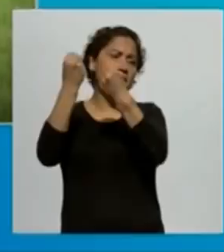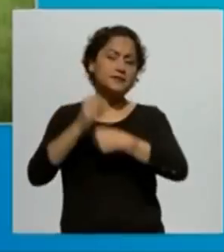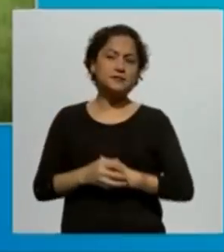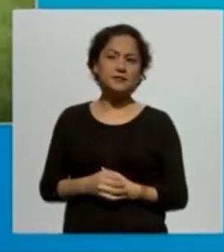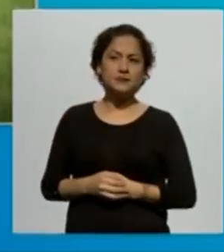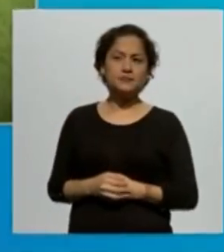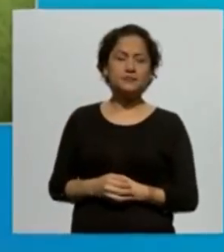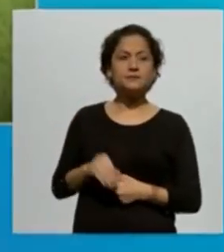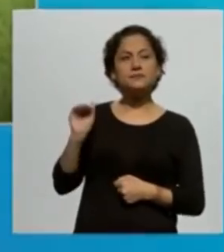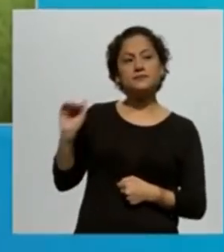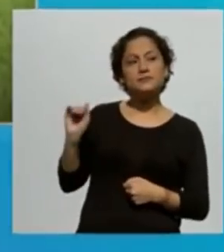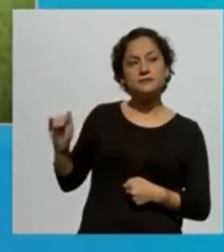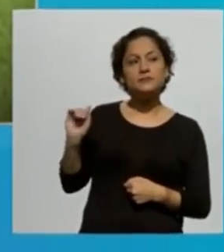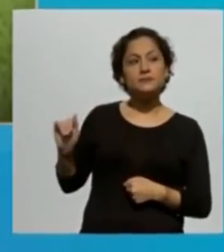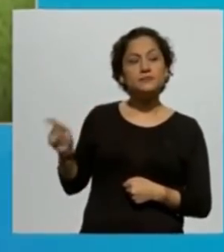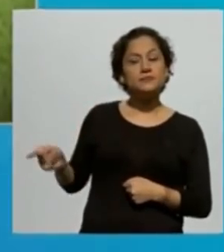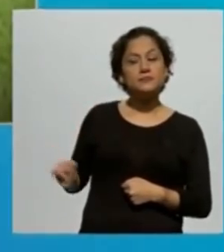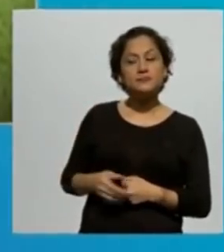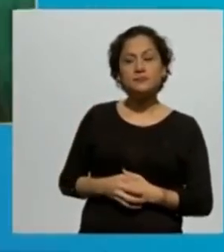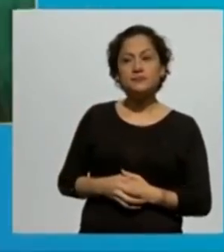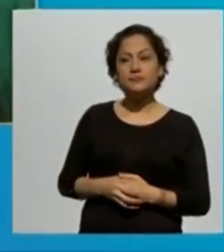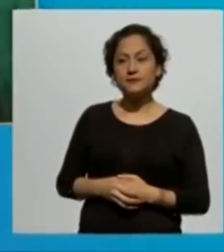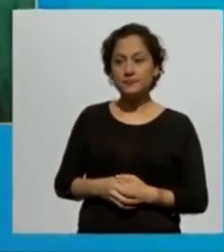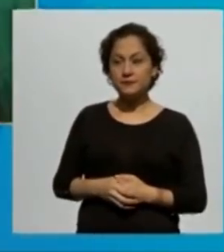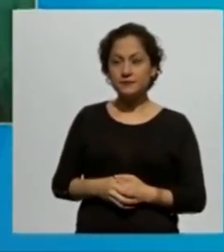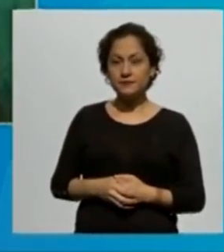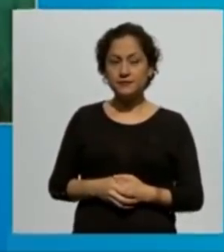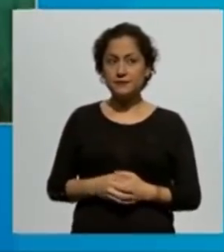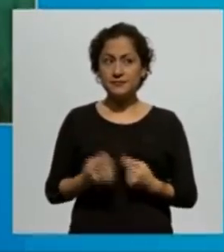Alterio. ¿Eh?